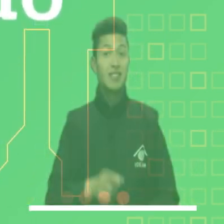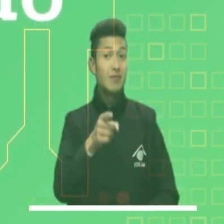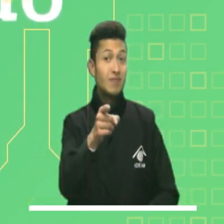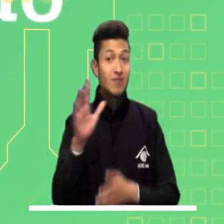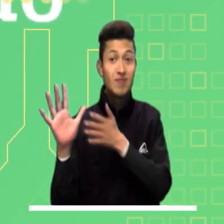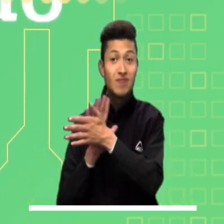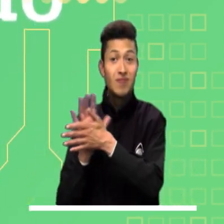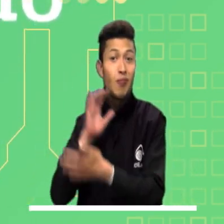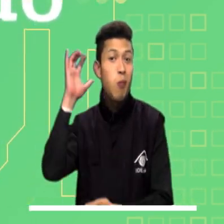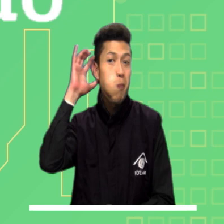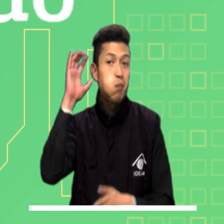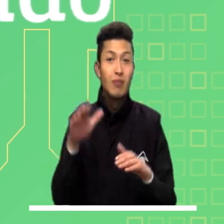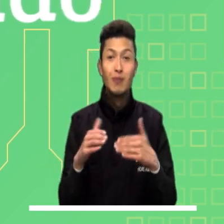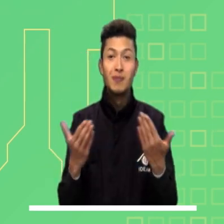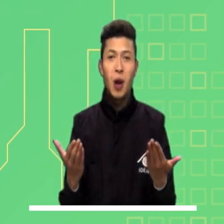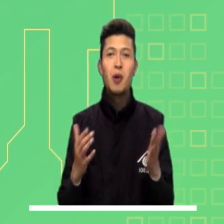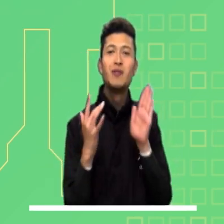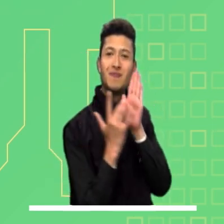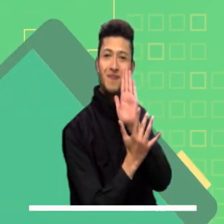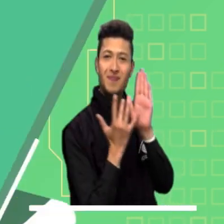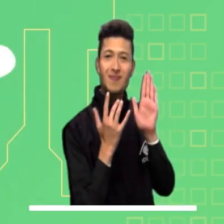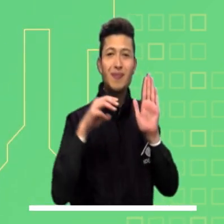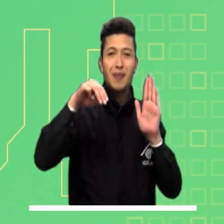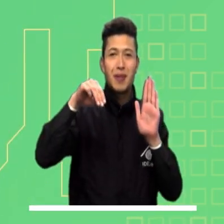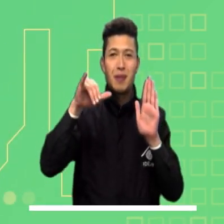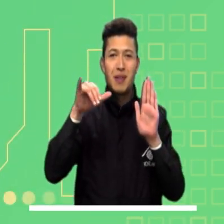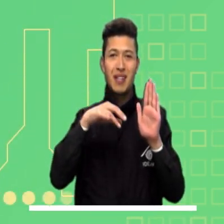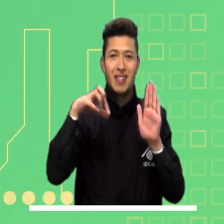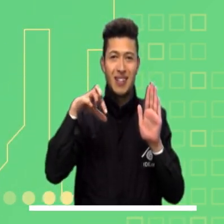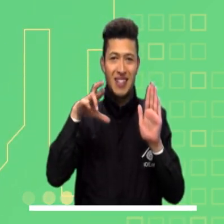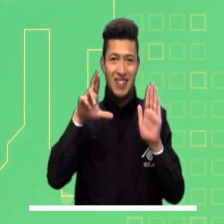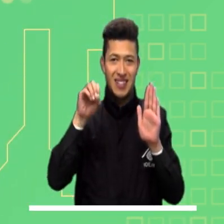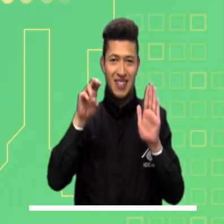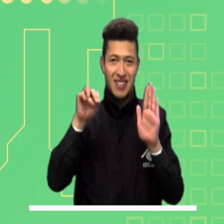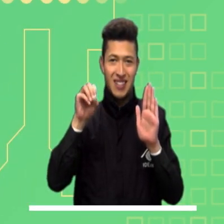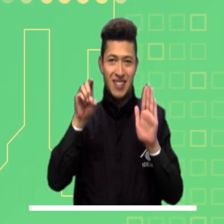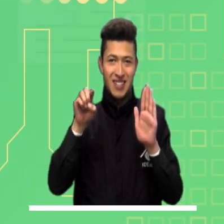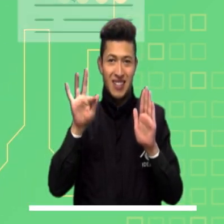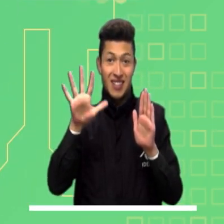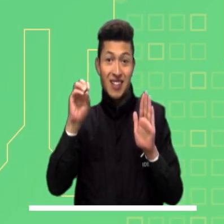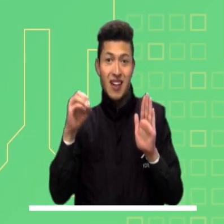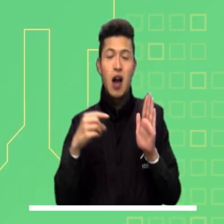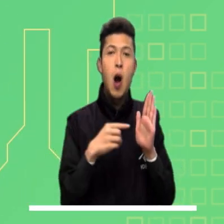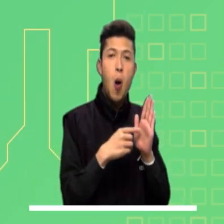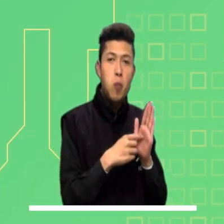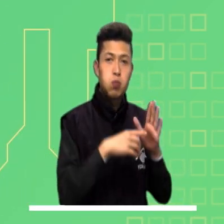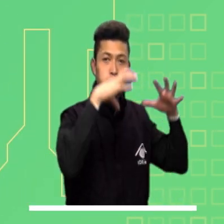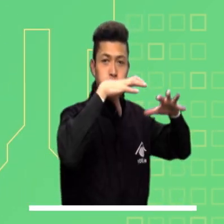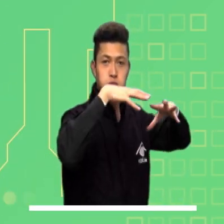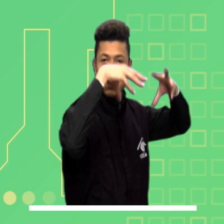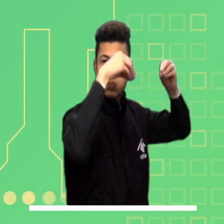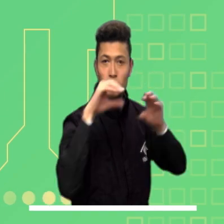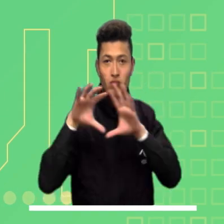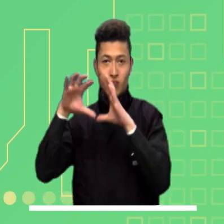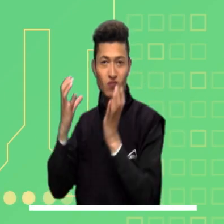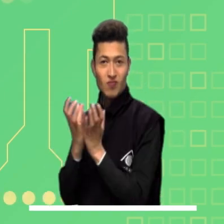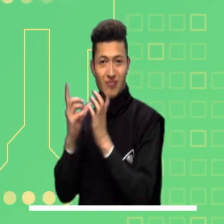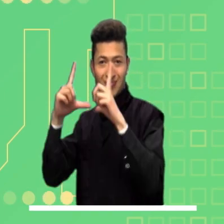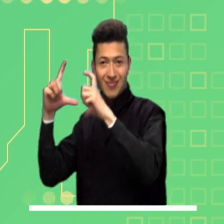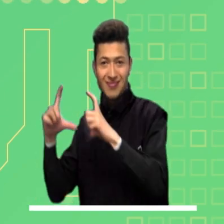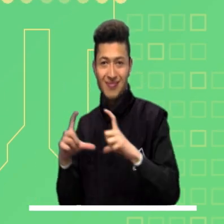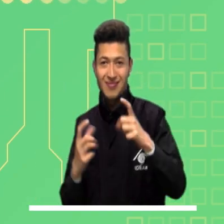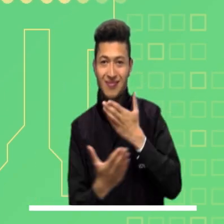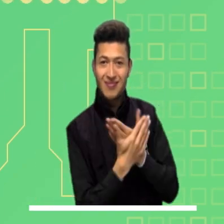bien informado y en tiempo real a través de nuestra aplicación Mi Pronóstico. Consulte los pronósticos del estado del tiempo,